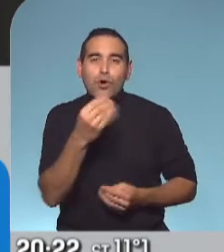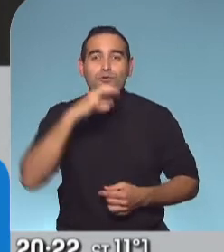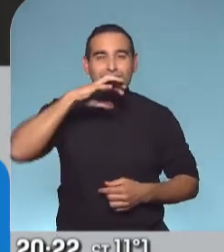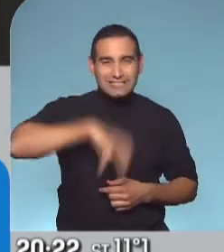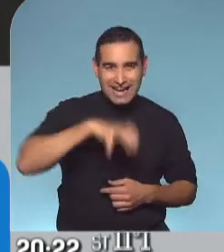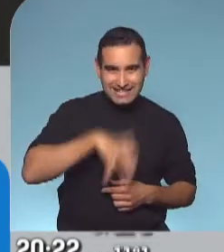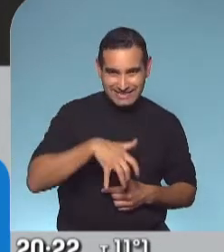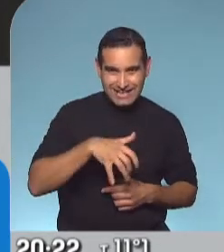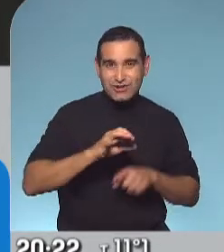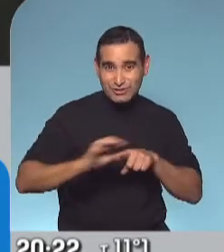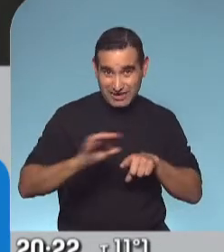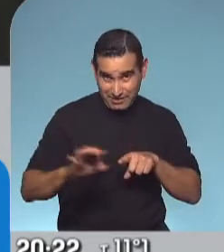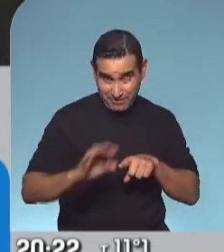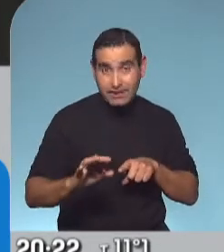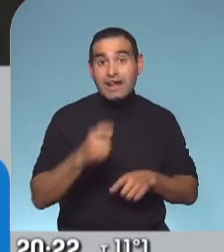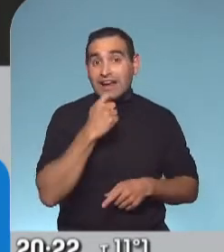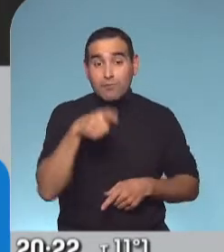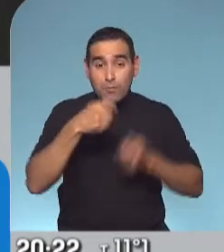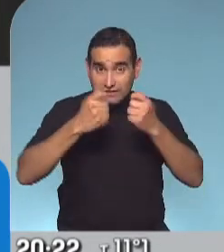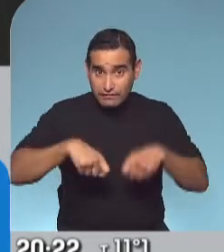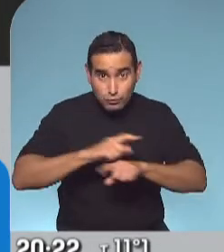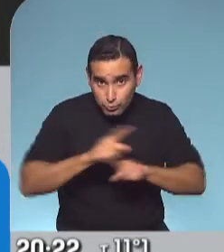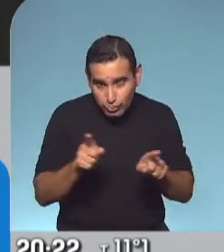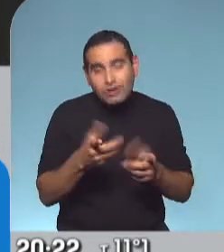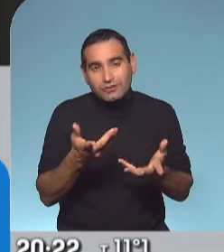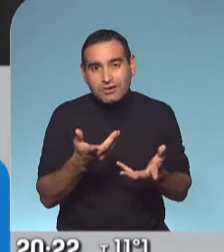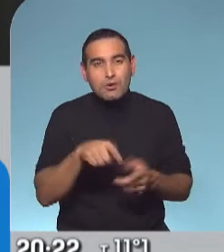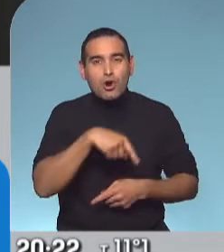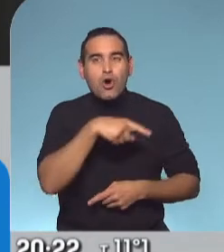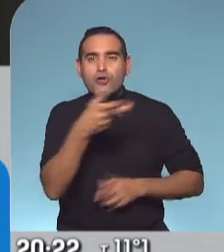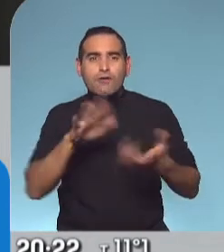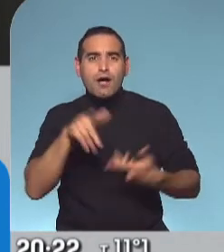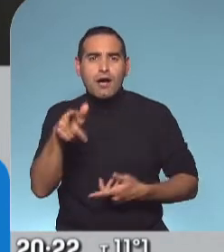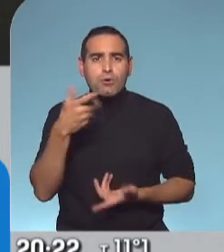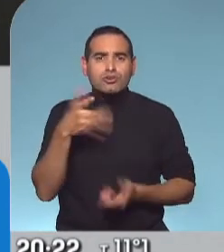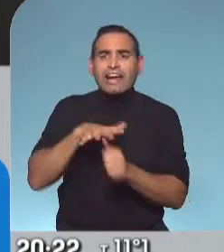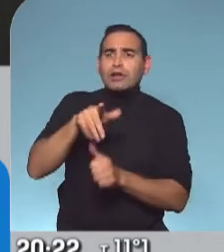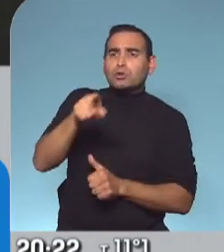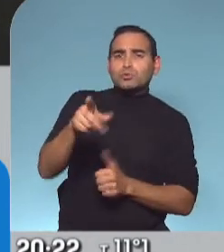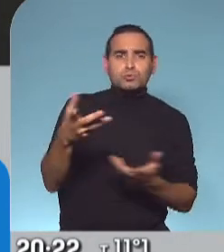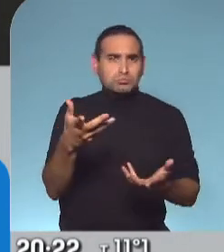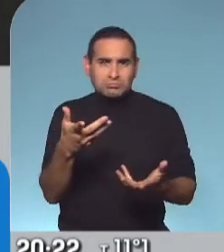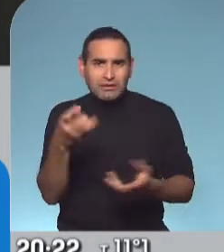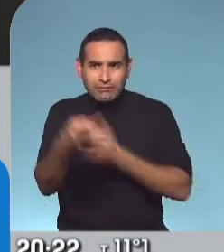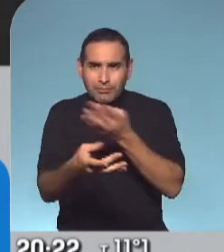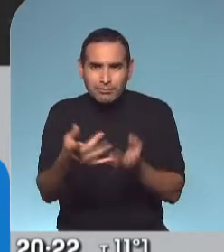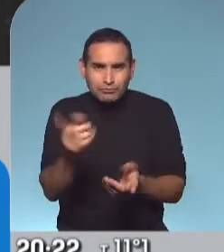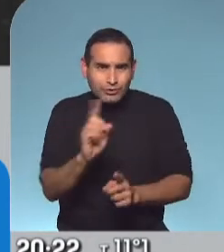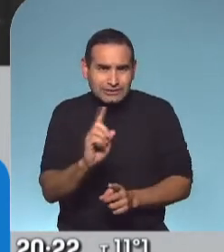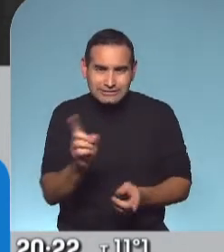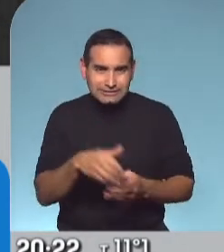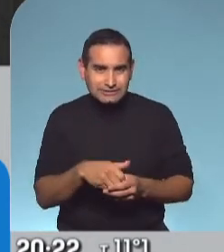del semen, y si no usas preservativo. No se transmite por la orientación sexual de la persona. Claro, por supuesto. Eso tiene que quedar muy